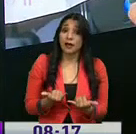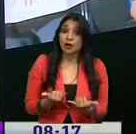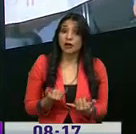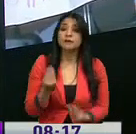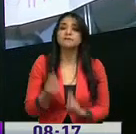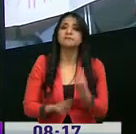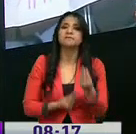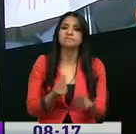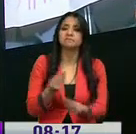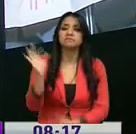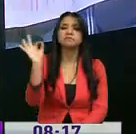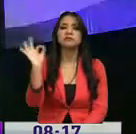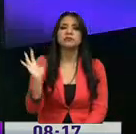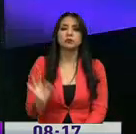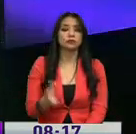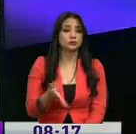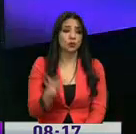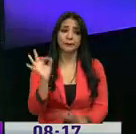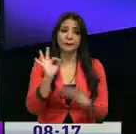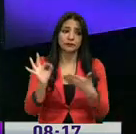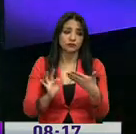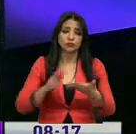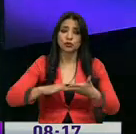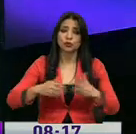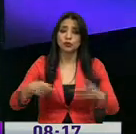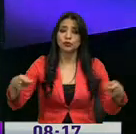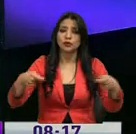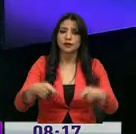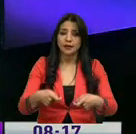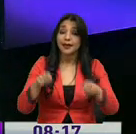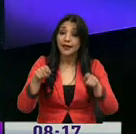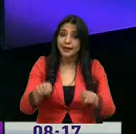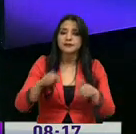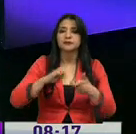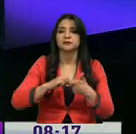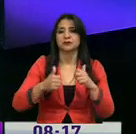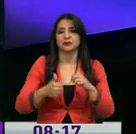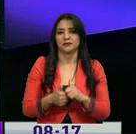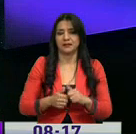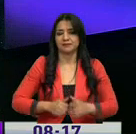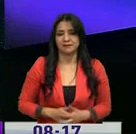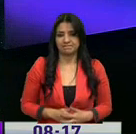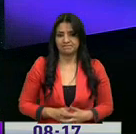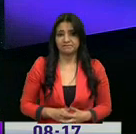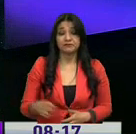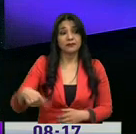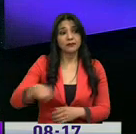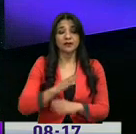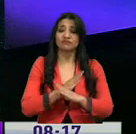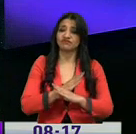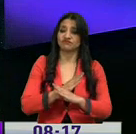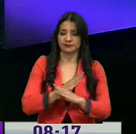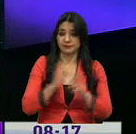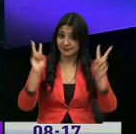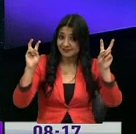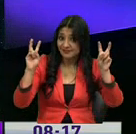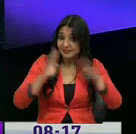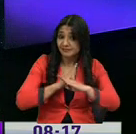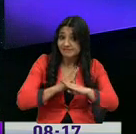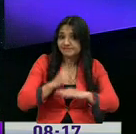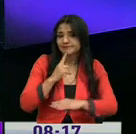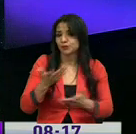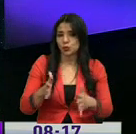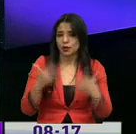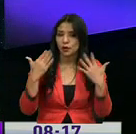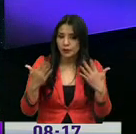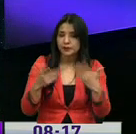bajo los famosos presupuestos comunitarios y participativos. Ese ha sido el mejor escudo, entre comillas, para no hacer obras. Y cuando